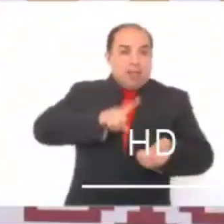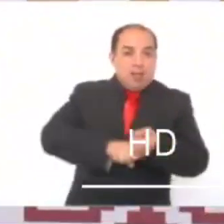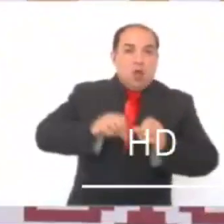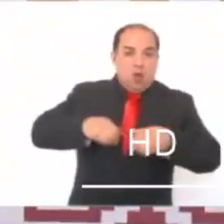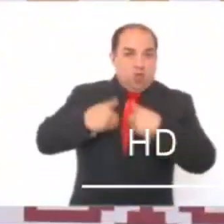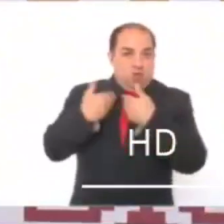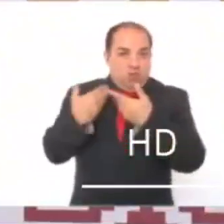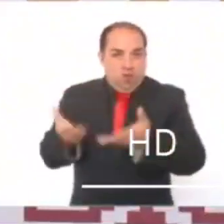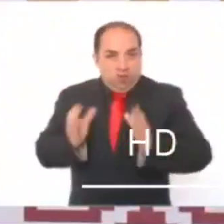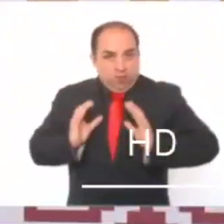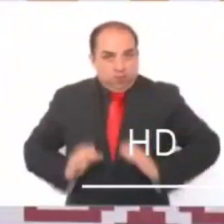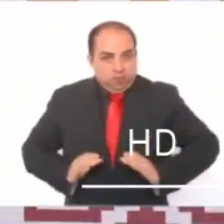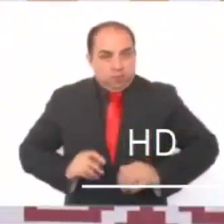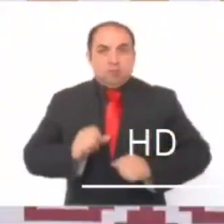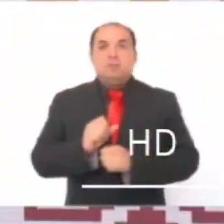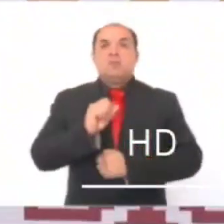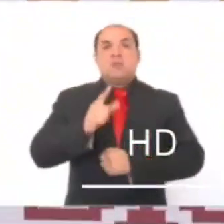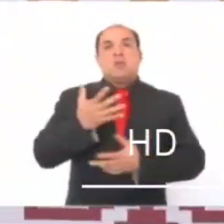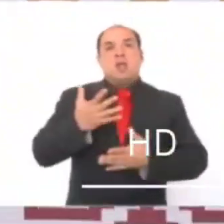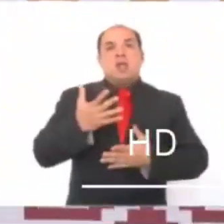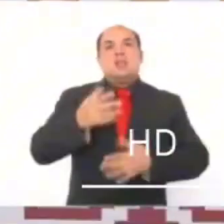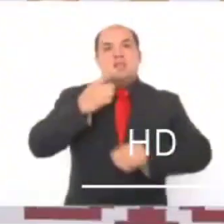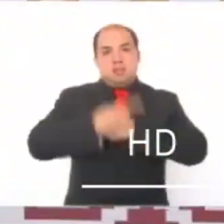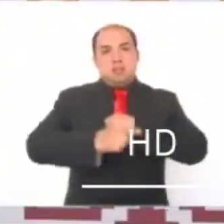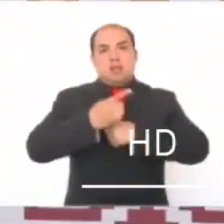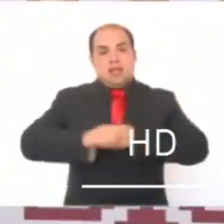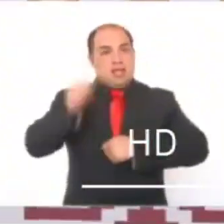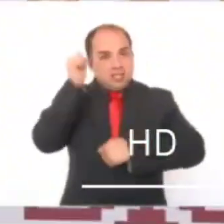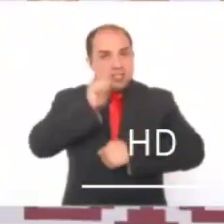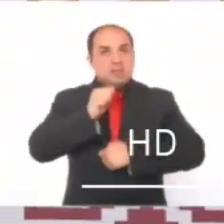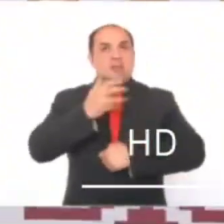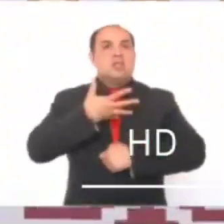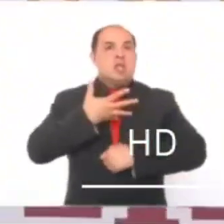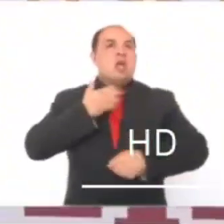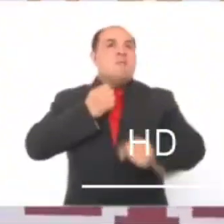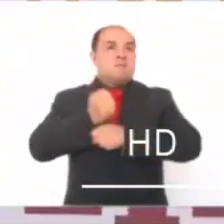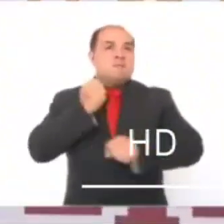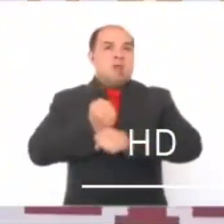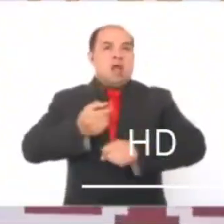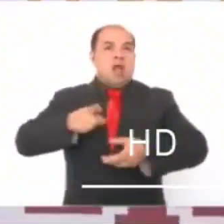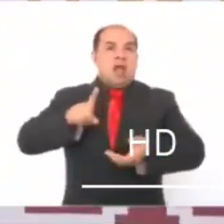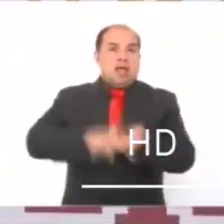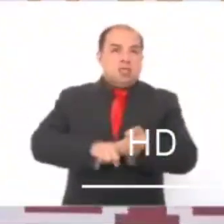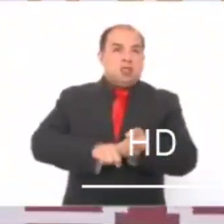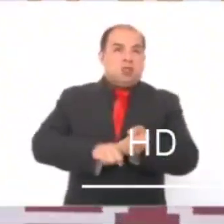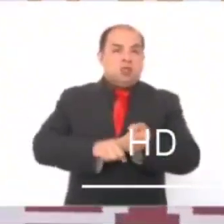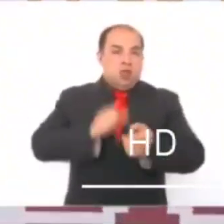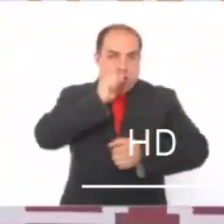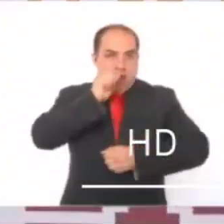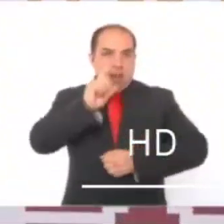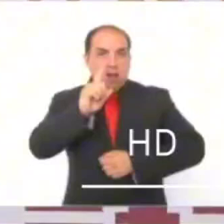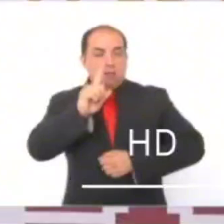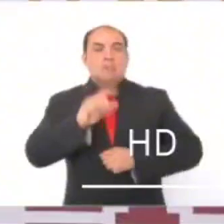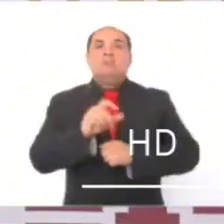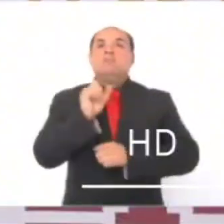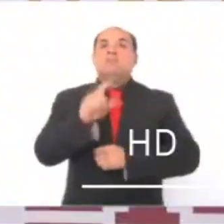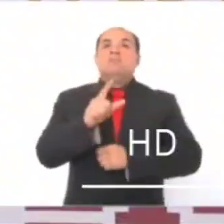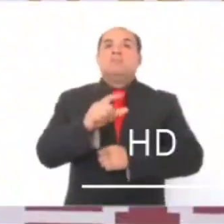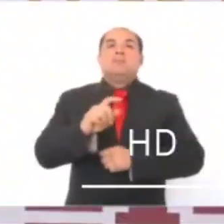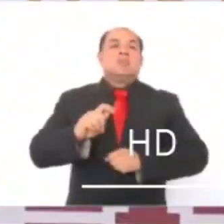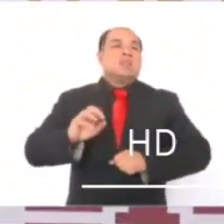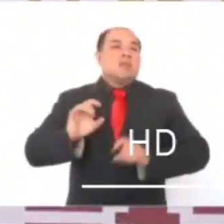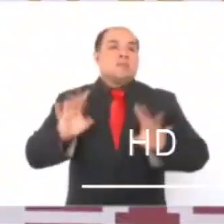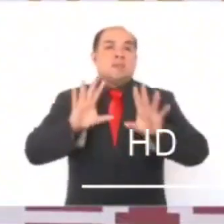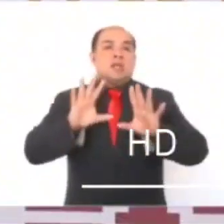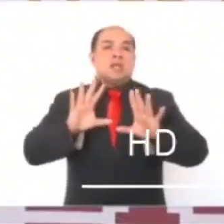o externas, y las lesiones, por supuesto, que siempre deja la violencia en nuestras almas y que pueden provocar